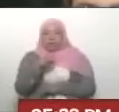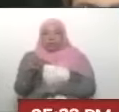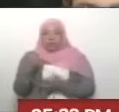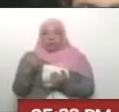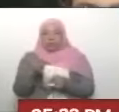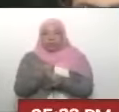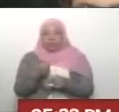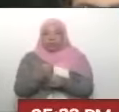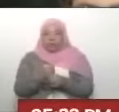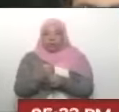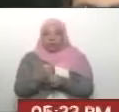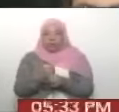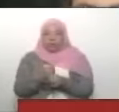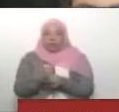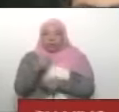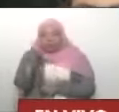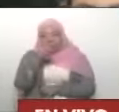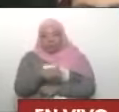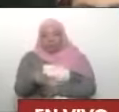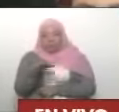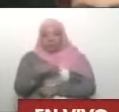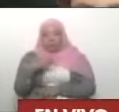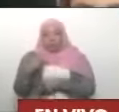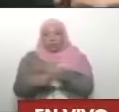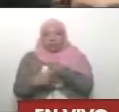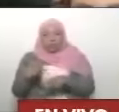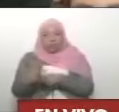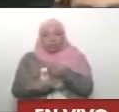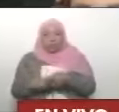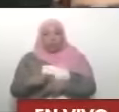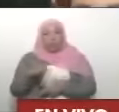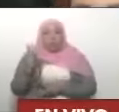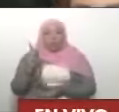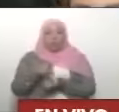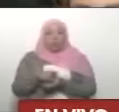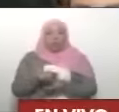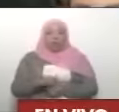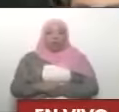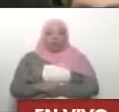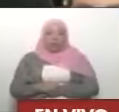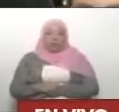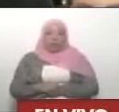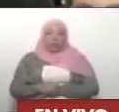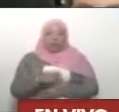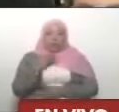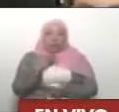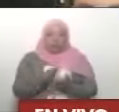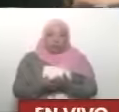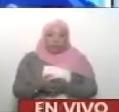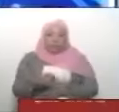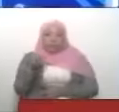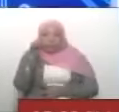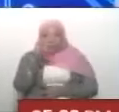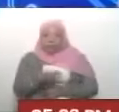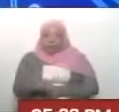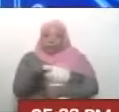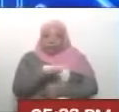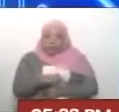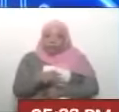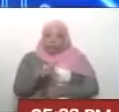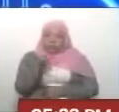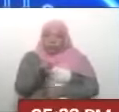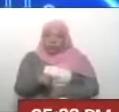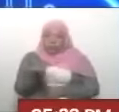nosotros hemos estado consecuentemente con la revolución y por supuesto siguiendo sus orientaciones. Gracias, presidente. Bueno, muy bien, habló bonito,